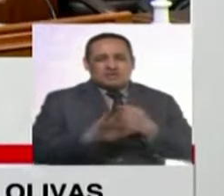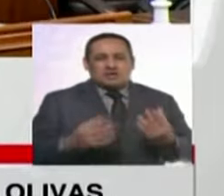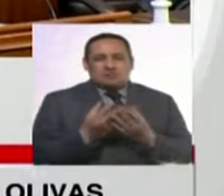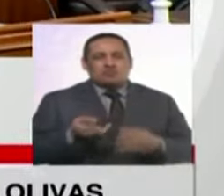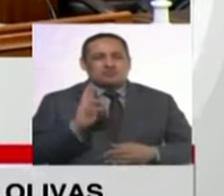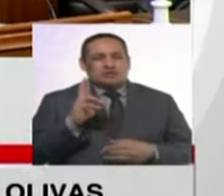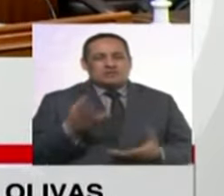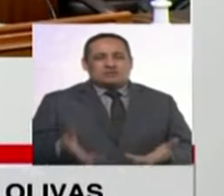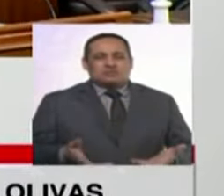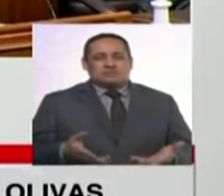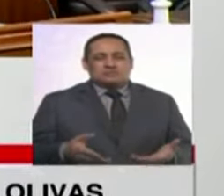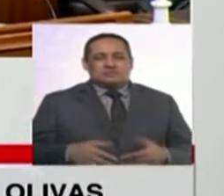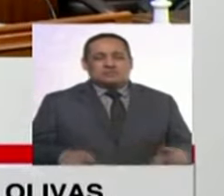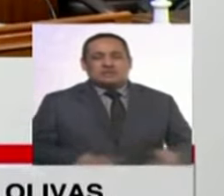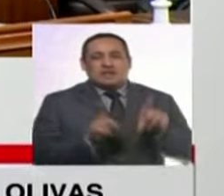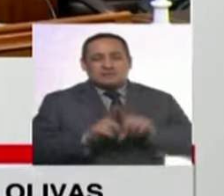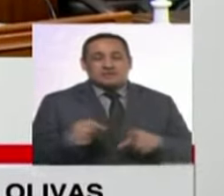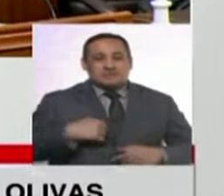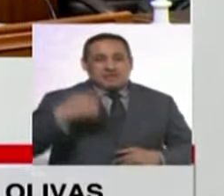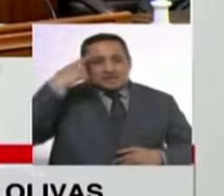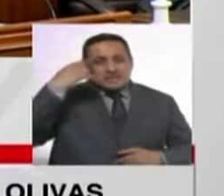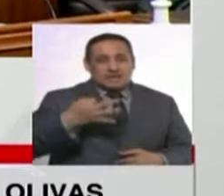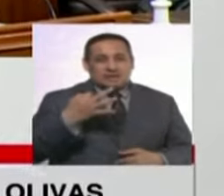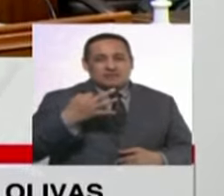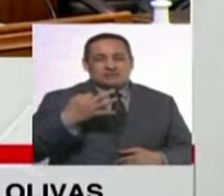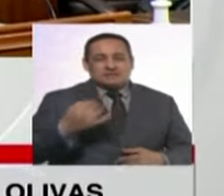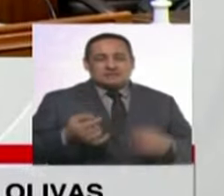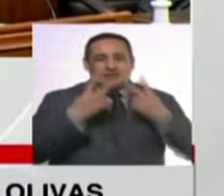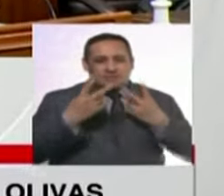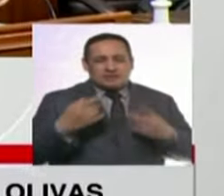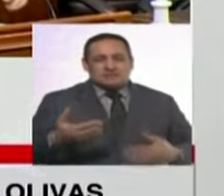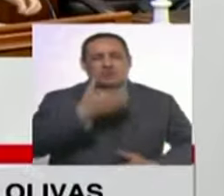corruptos se inventa secuestros